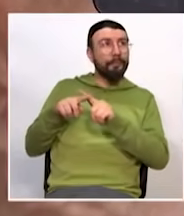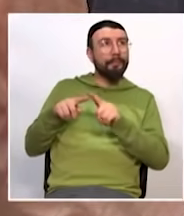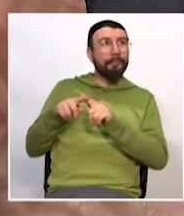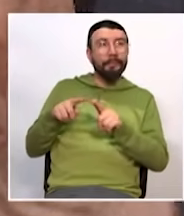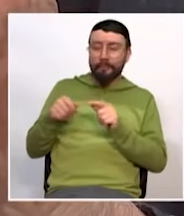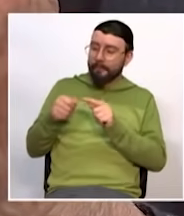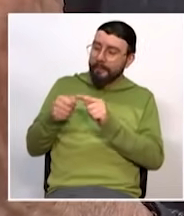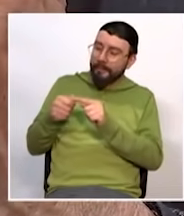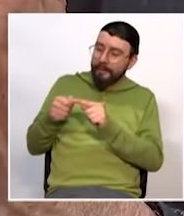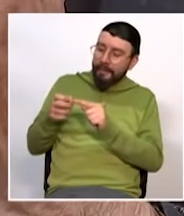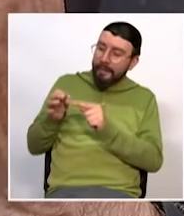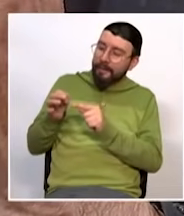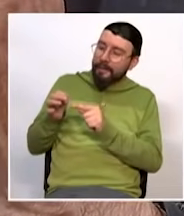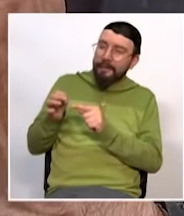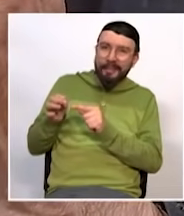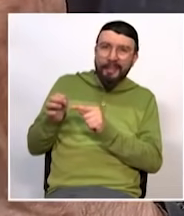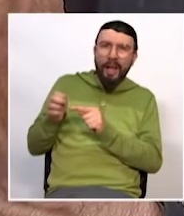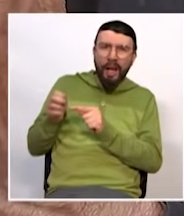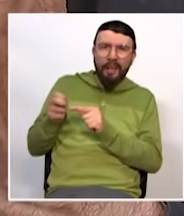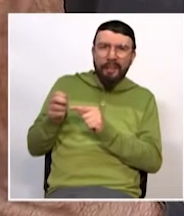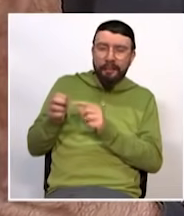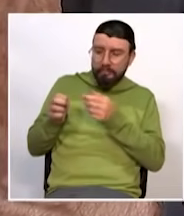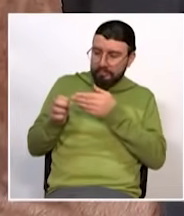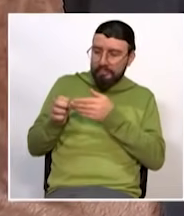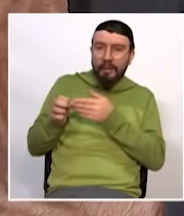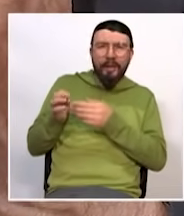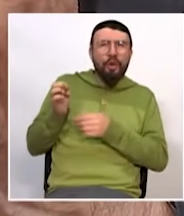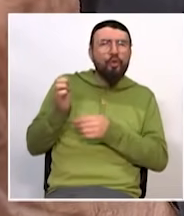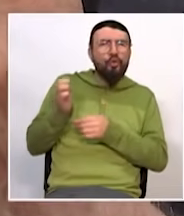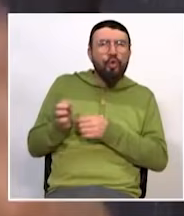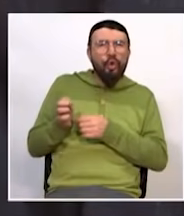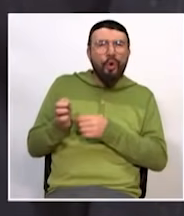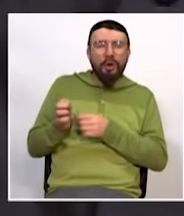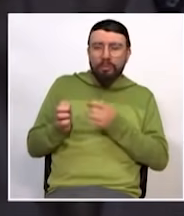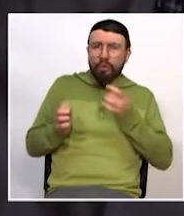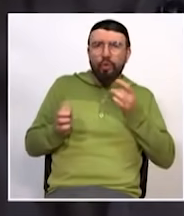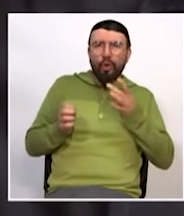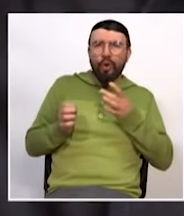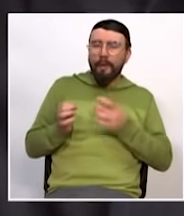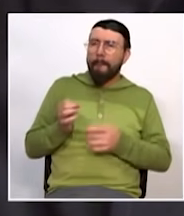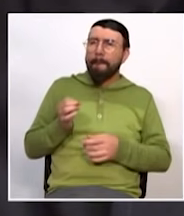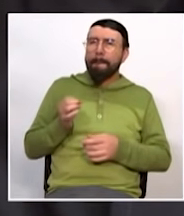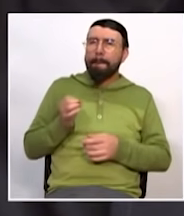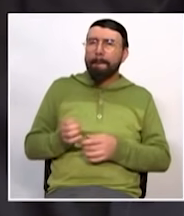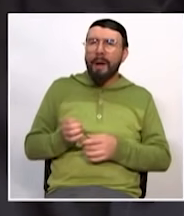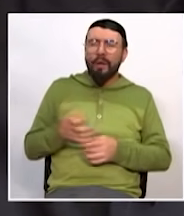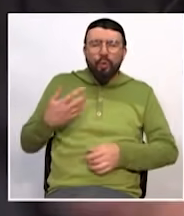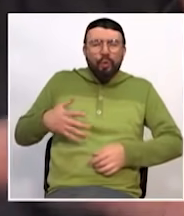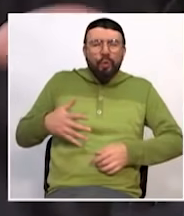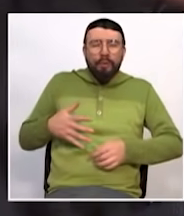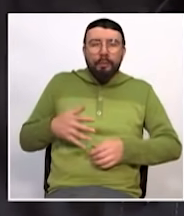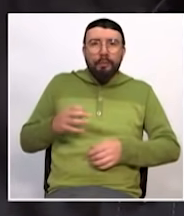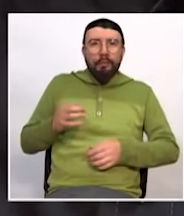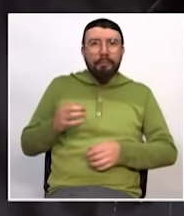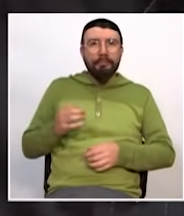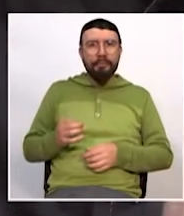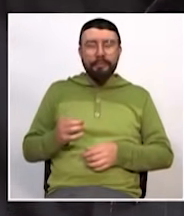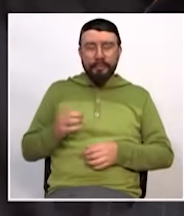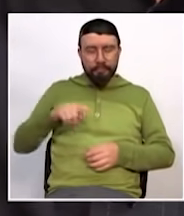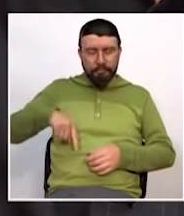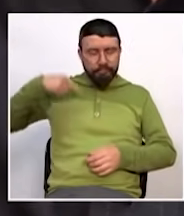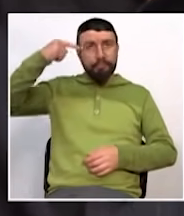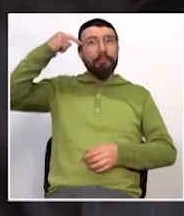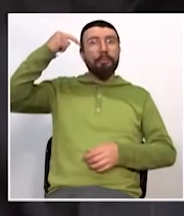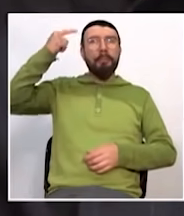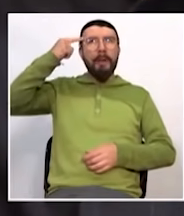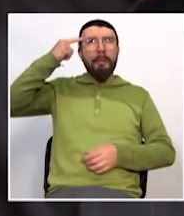cutícula del pulgar donde nace la uña sí o sea donde duele yo presionó ahí y eso me desconecta lo que